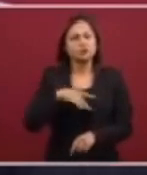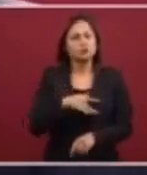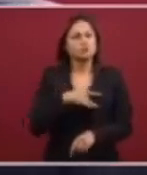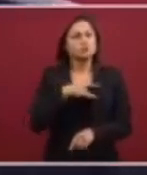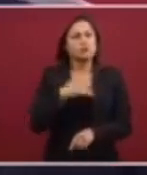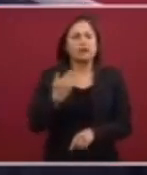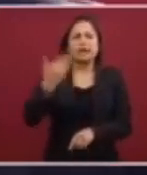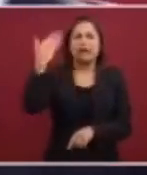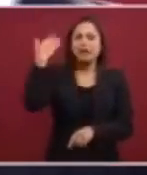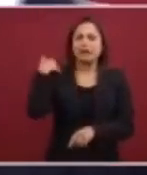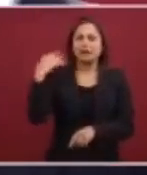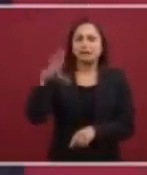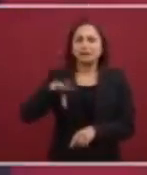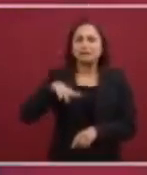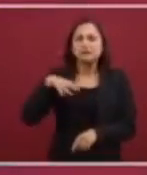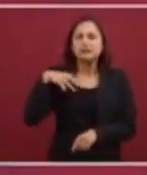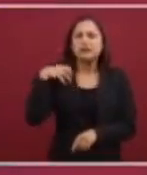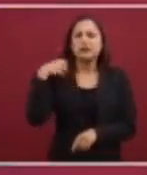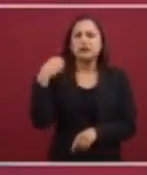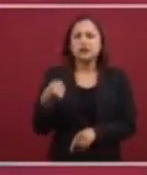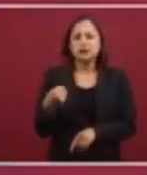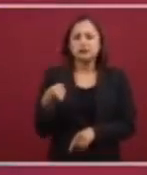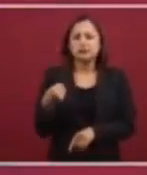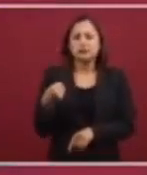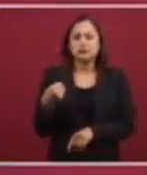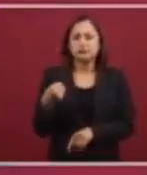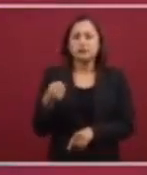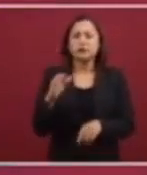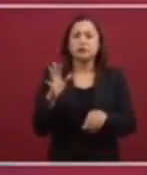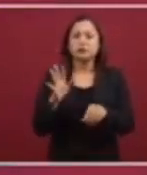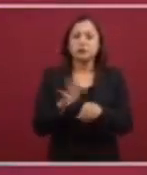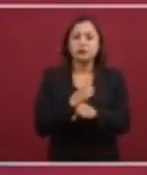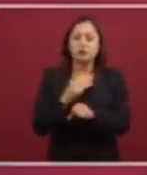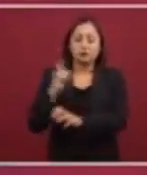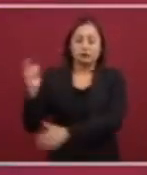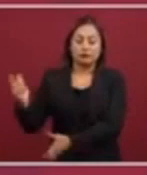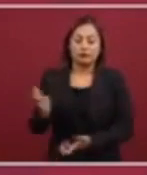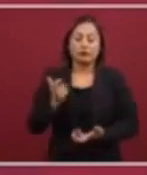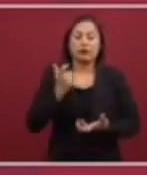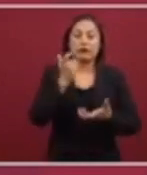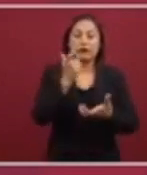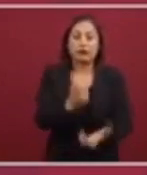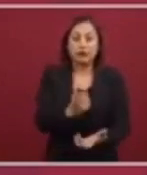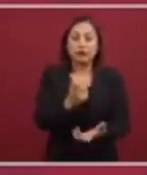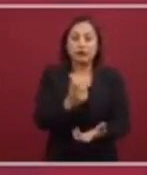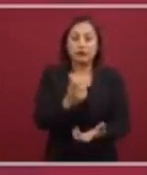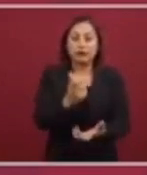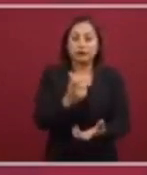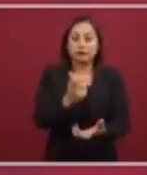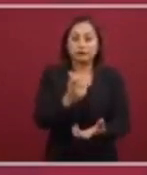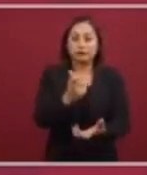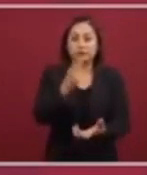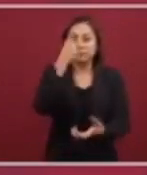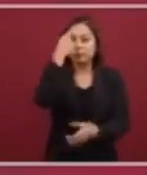en cuanto a la utilización del presupuesto para subvencionar